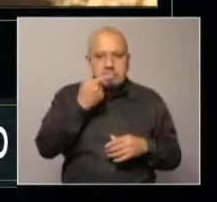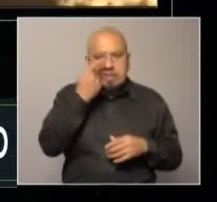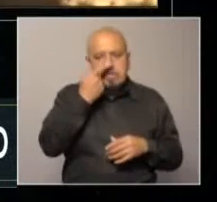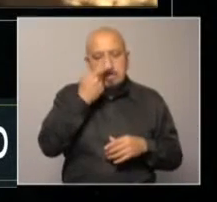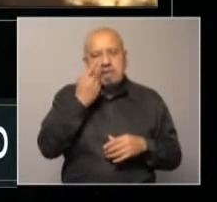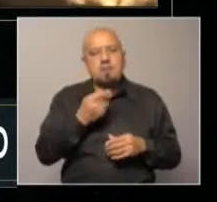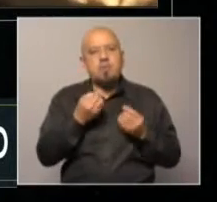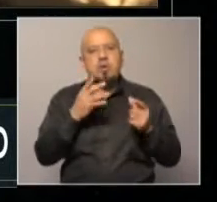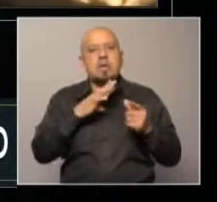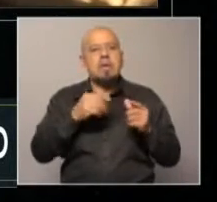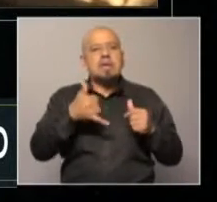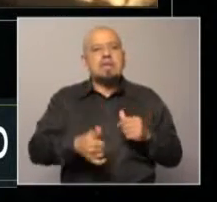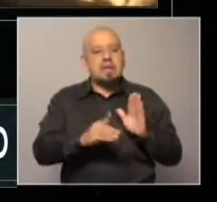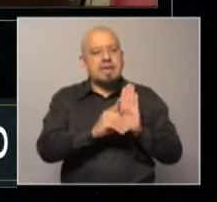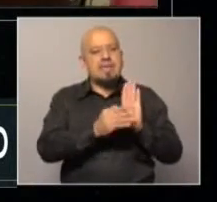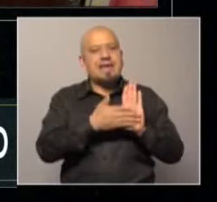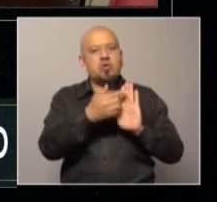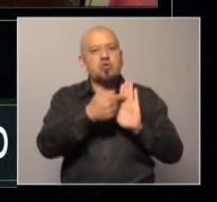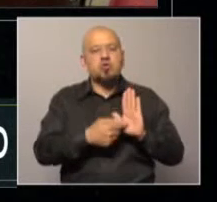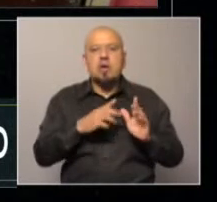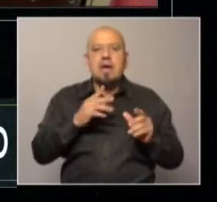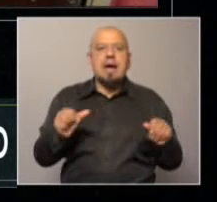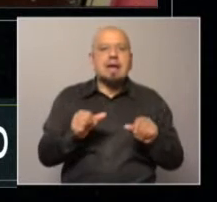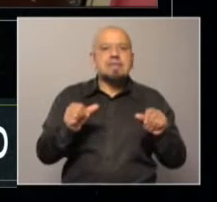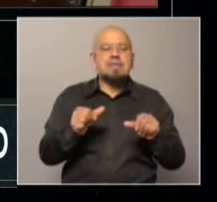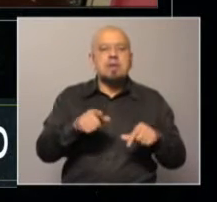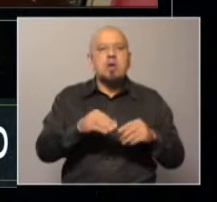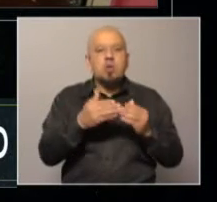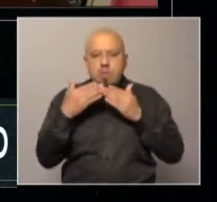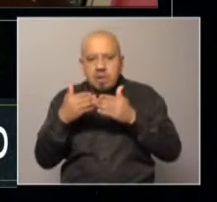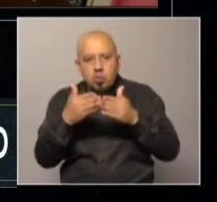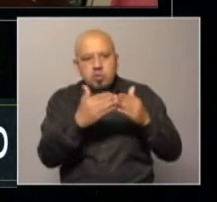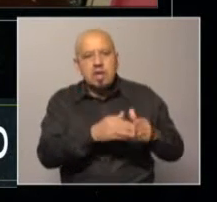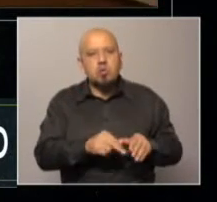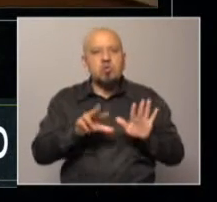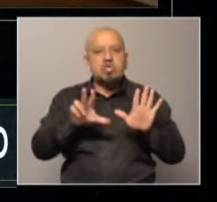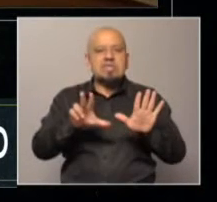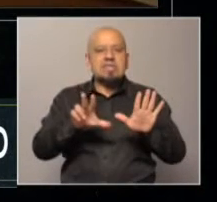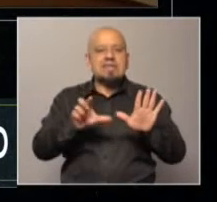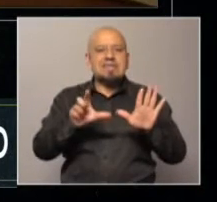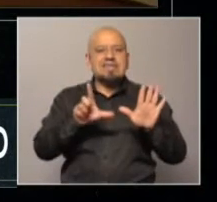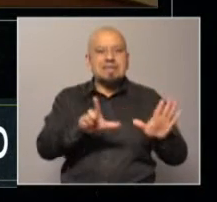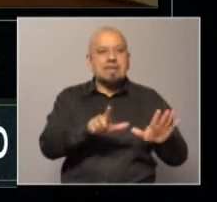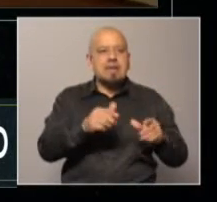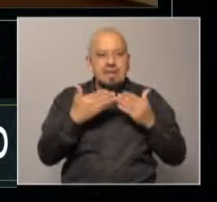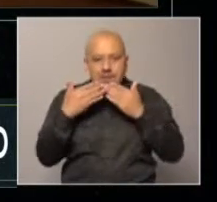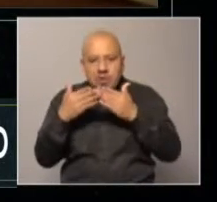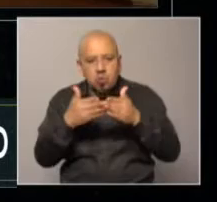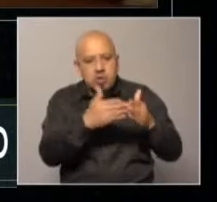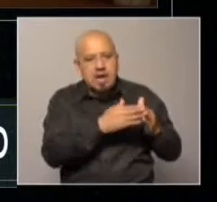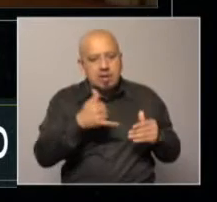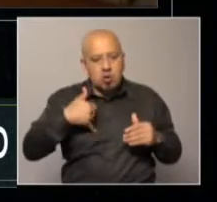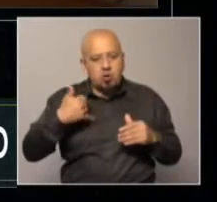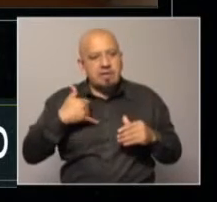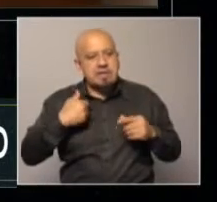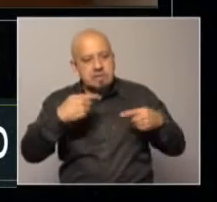porque toma datos oficiales, pero también hace una encuesta a adolescentes recluidos, a 87 adolescentes, él la hizo en 2015. Entonces